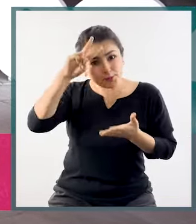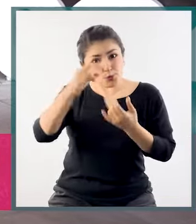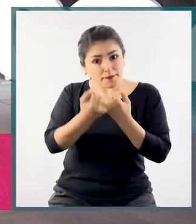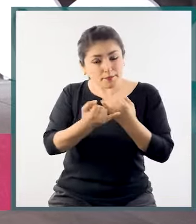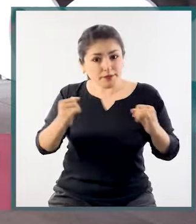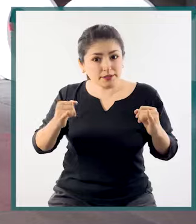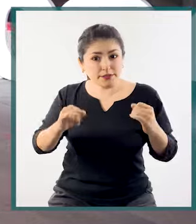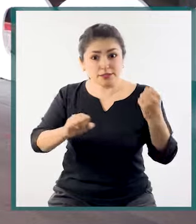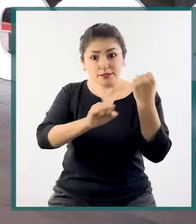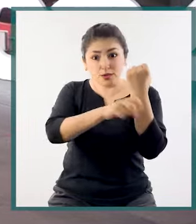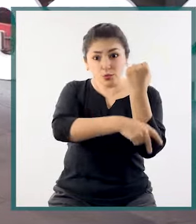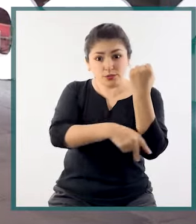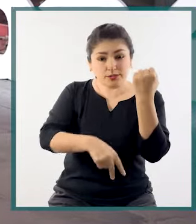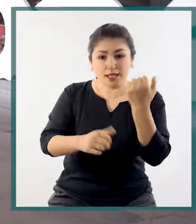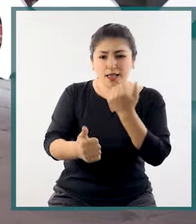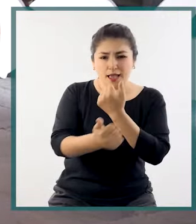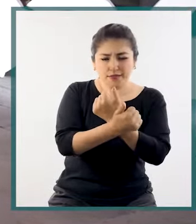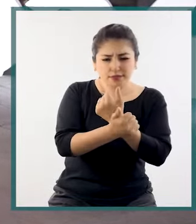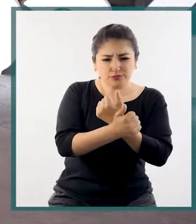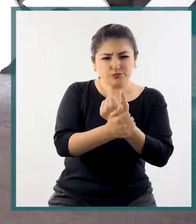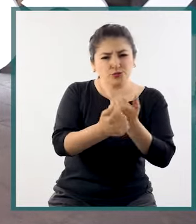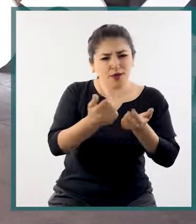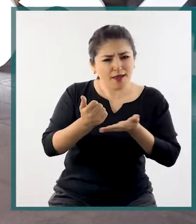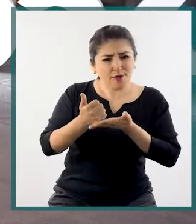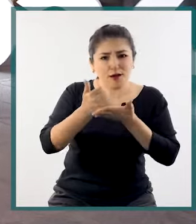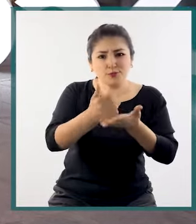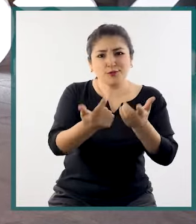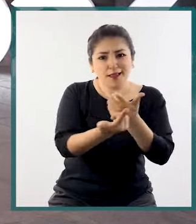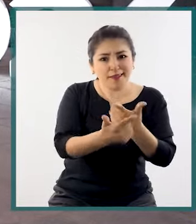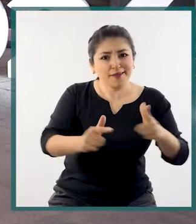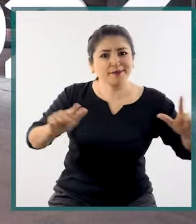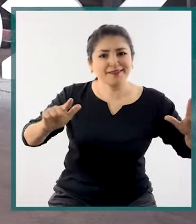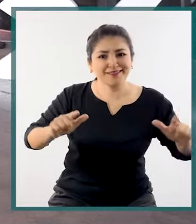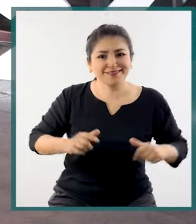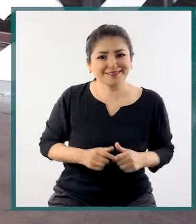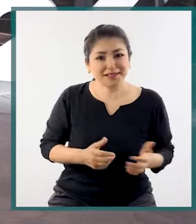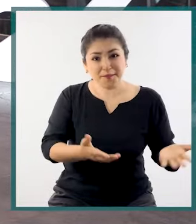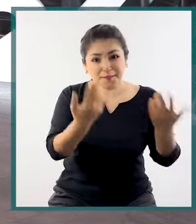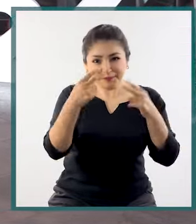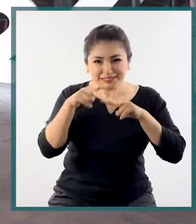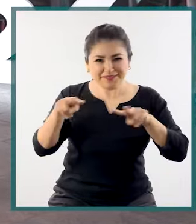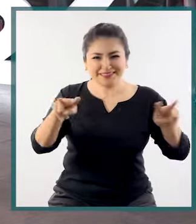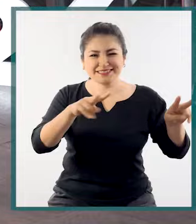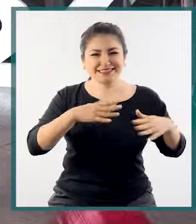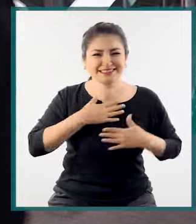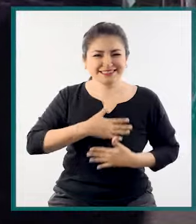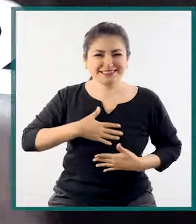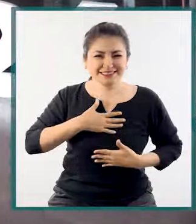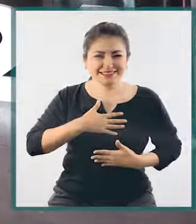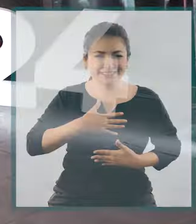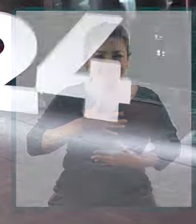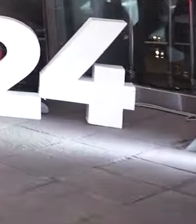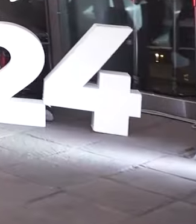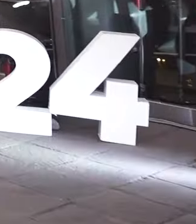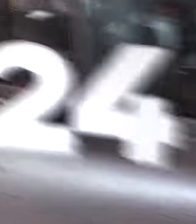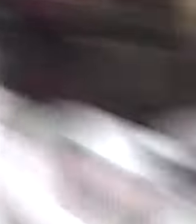de Junín y Ayacucho sellaron también su libertad. Así que vamos a disfrutar.